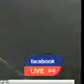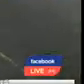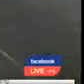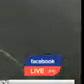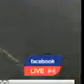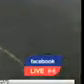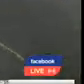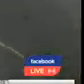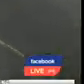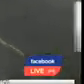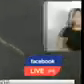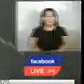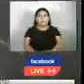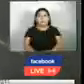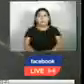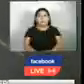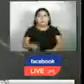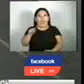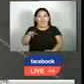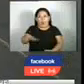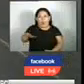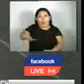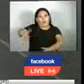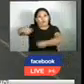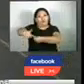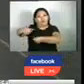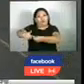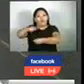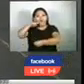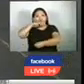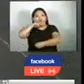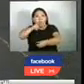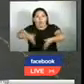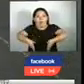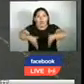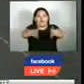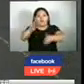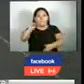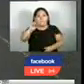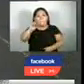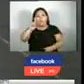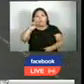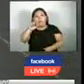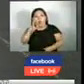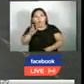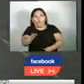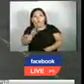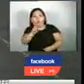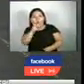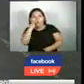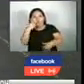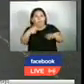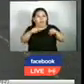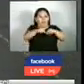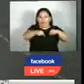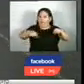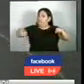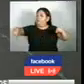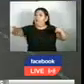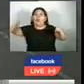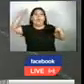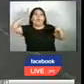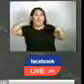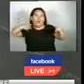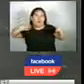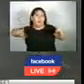barrio Modelo, específicamente en una gasolinera. Una calle Modelo en la cual está cerrado por parte de la Policía Nacional Civil. Se ha reportado